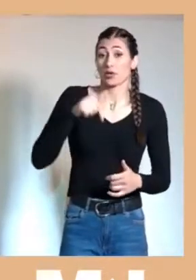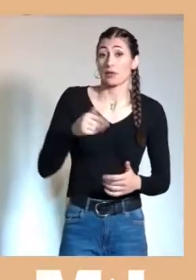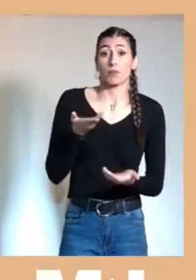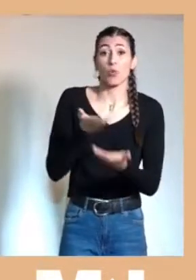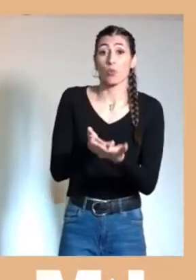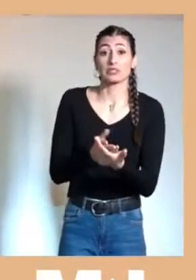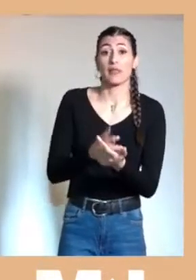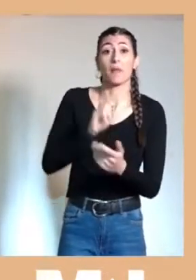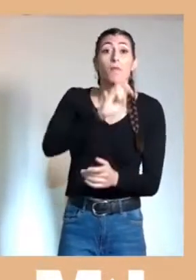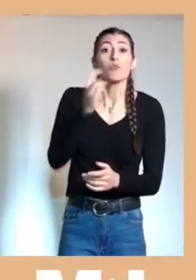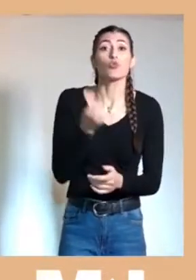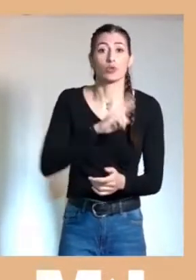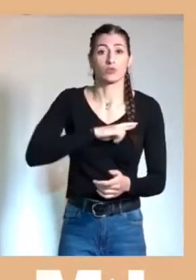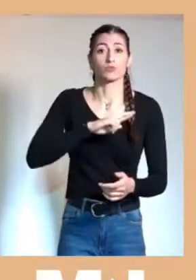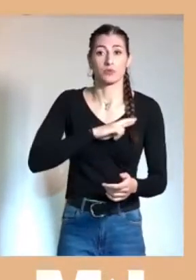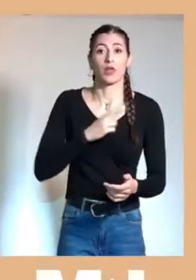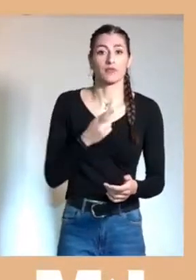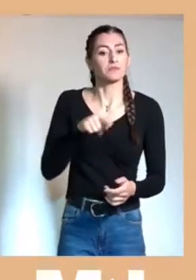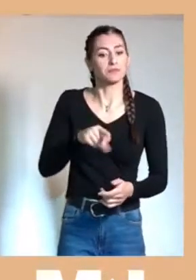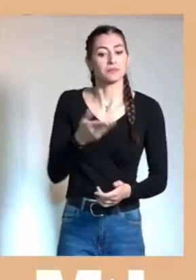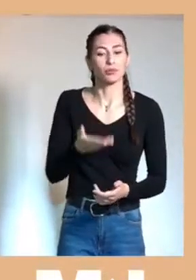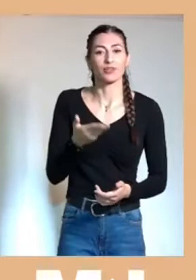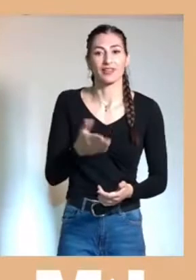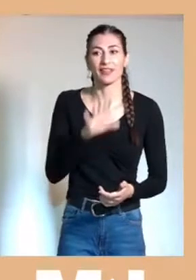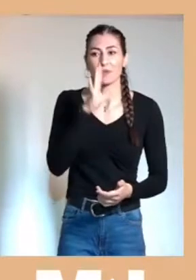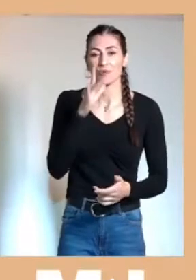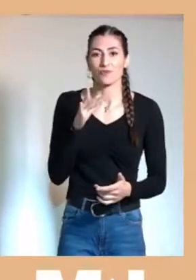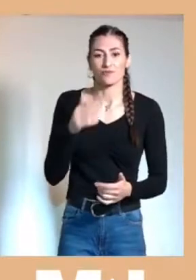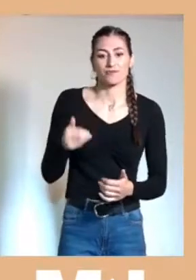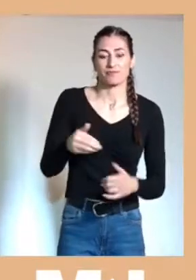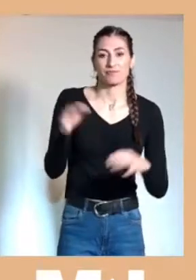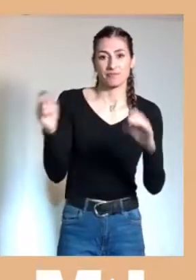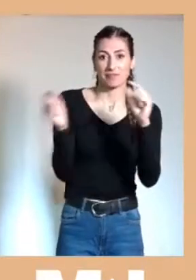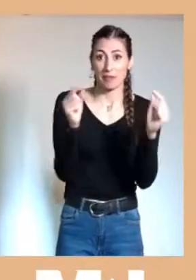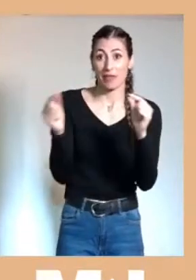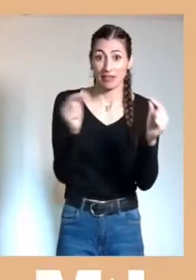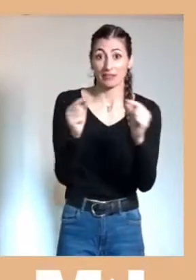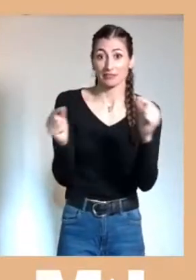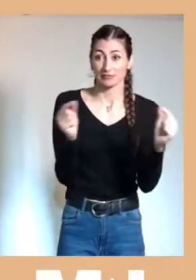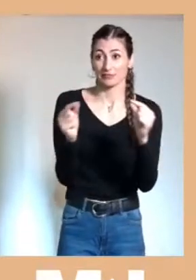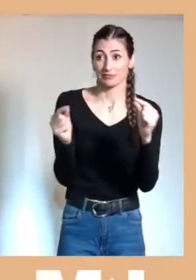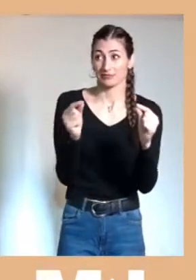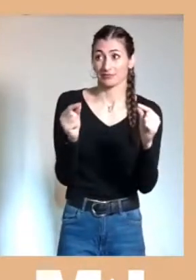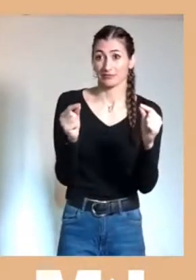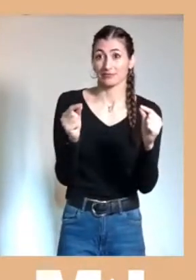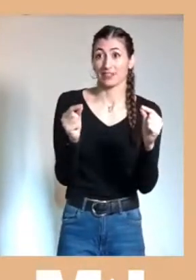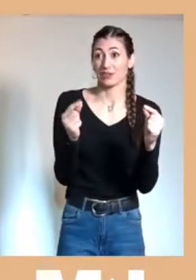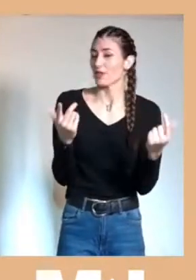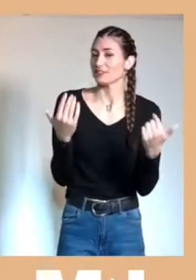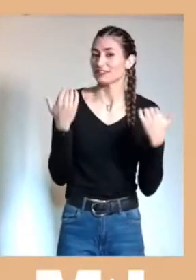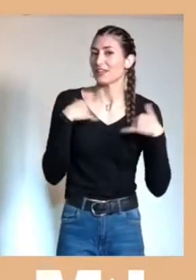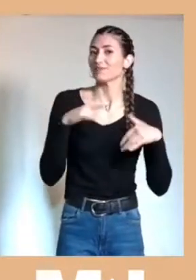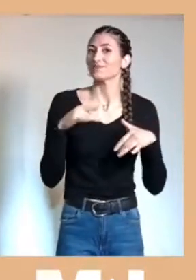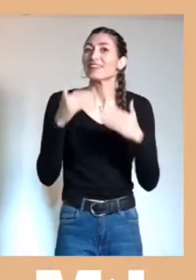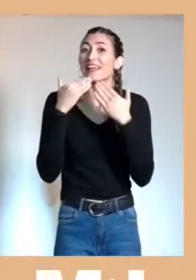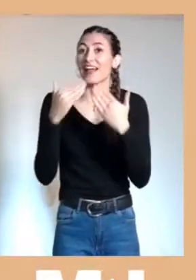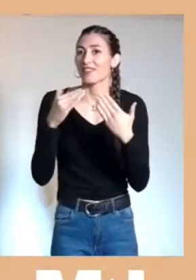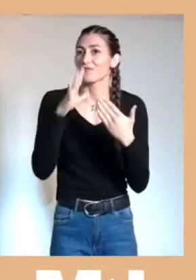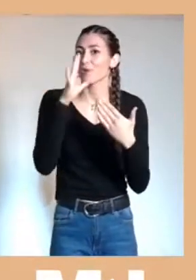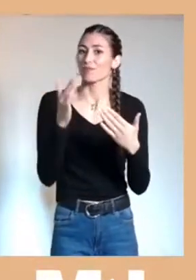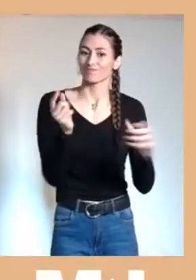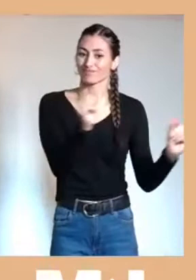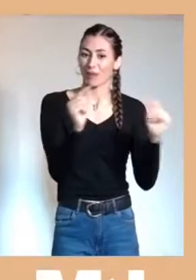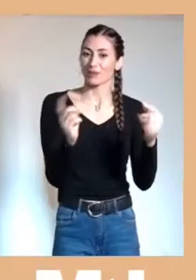eso ha generado una riqueza muy importante porque ha habido un debate que ya paso a dar gracias a todas las personas participantes.